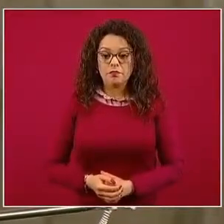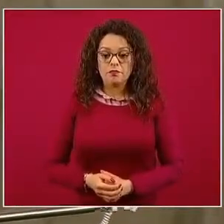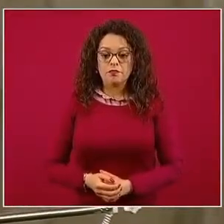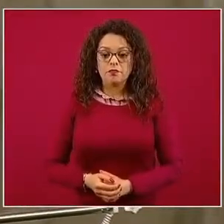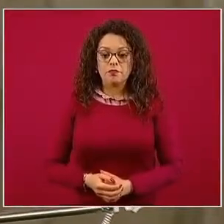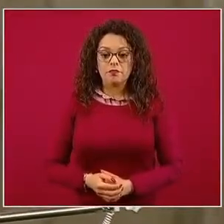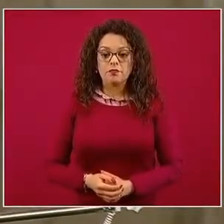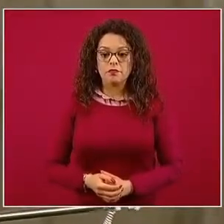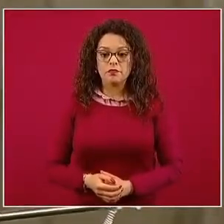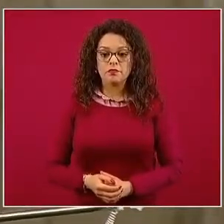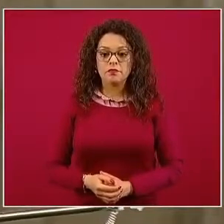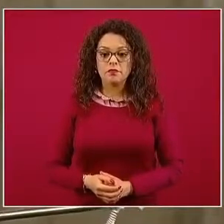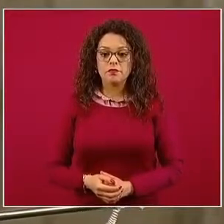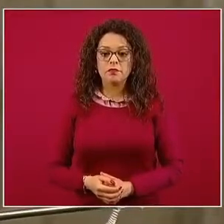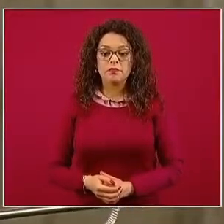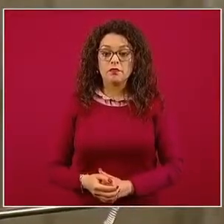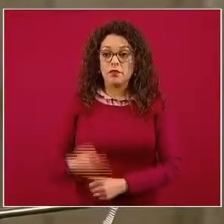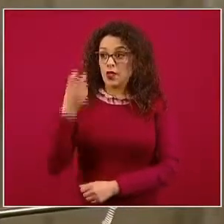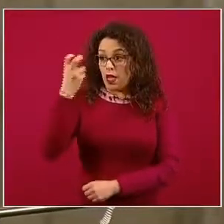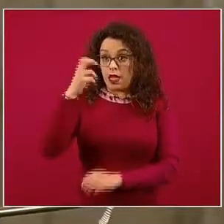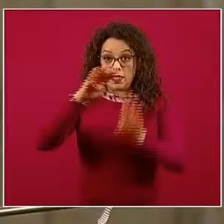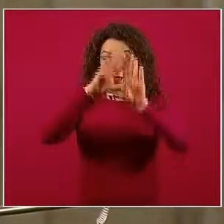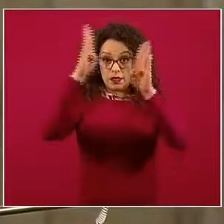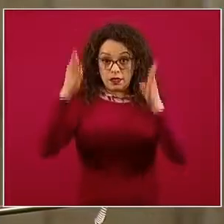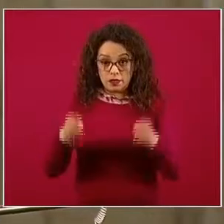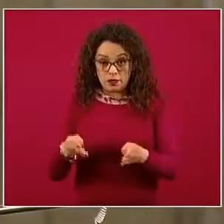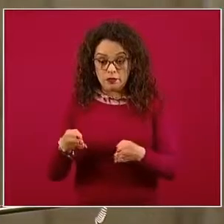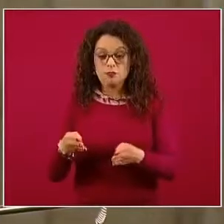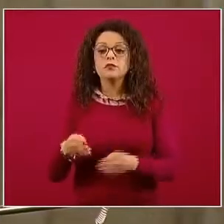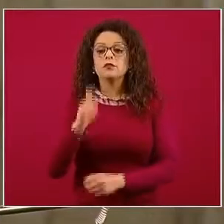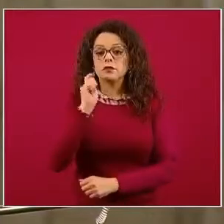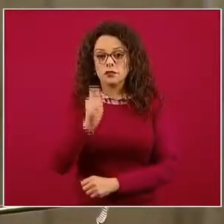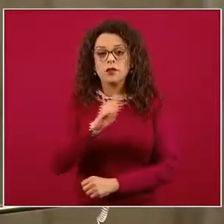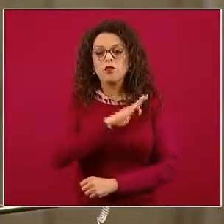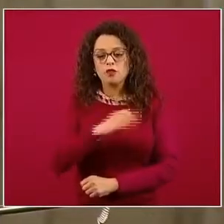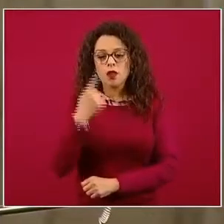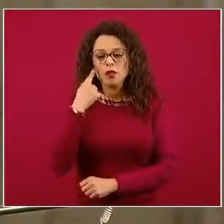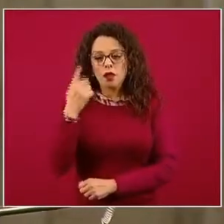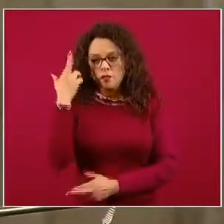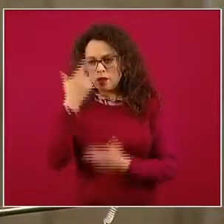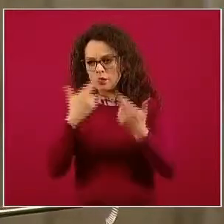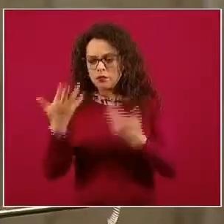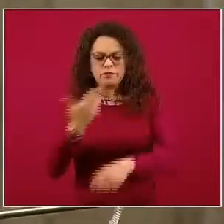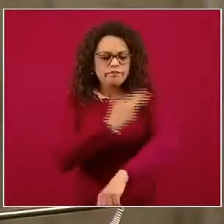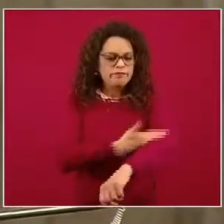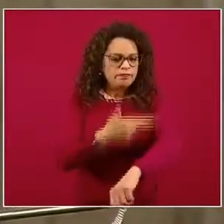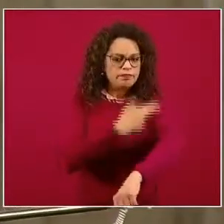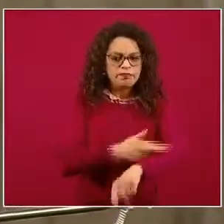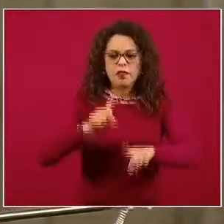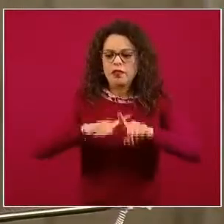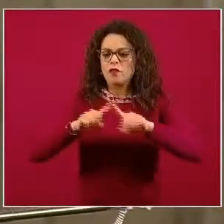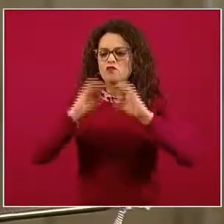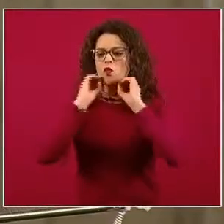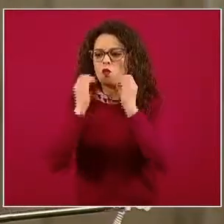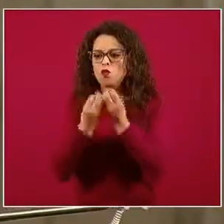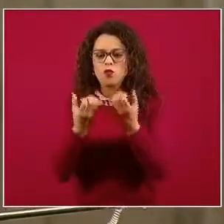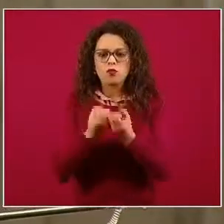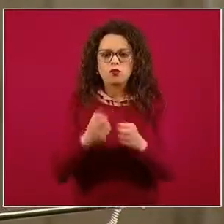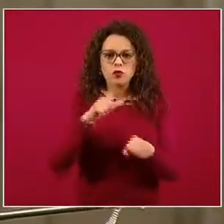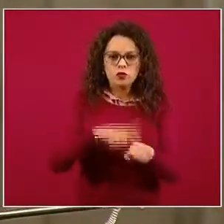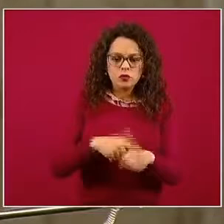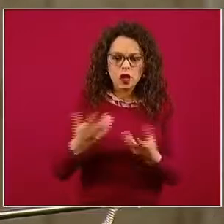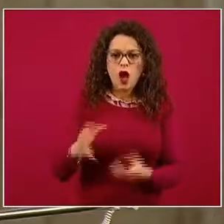a través de las ventanillas pudiéramos canalizar la gestión que hacen organizaciones sociales, organizaciones